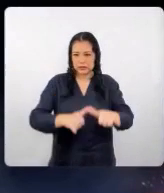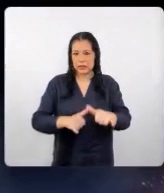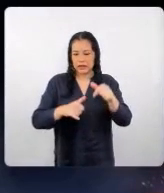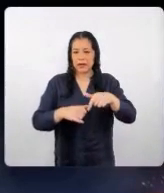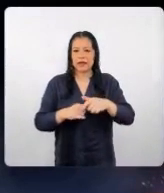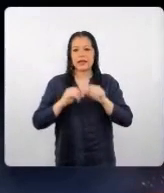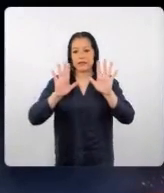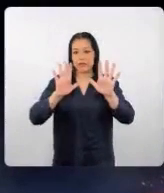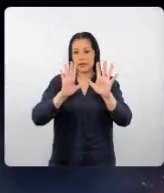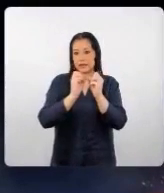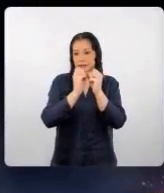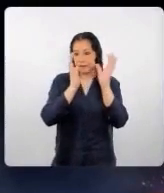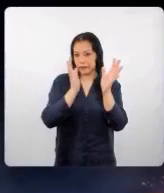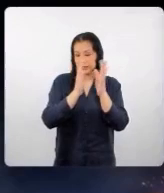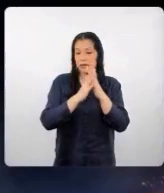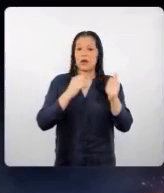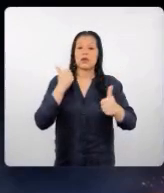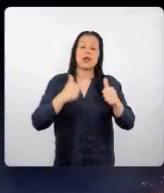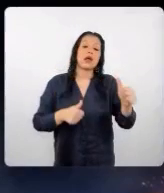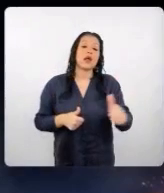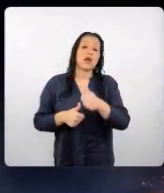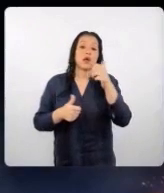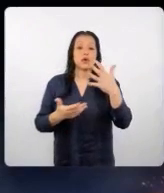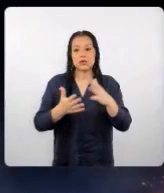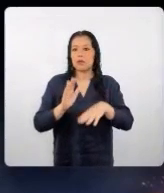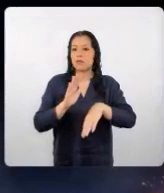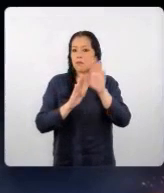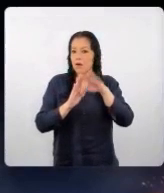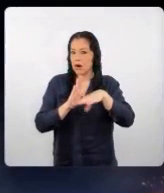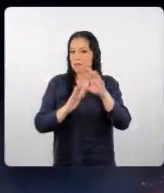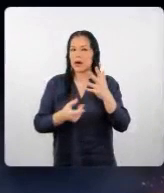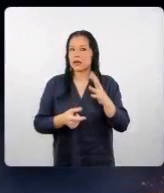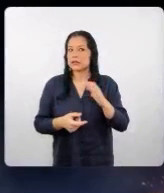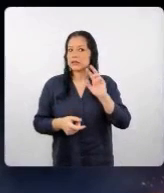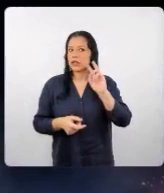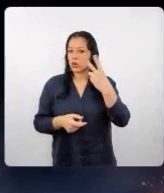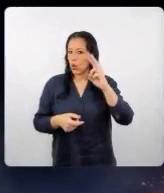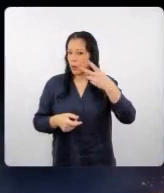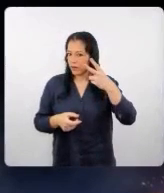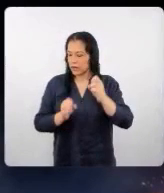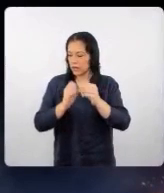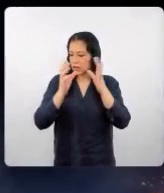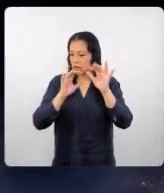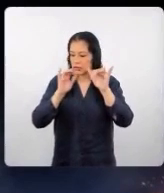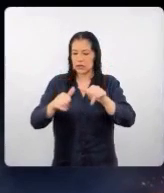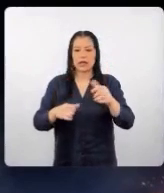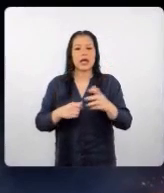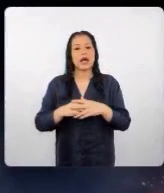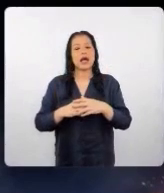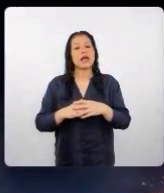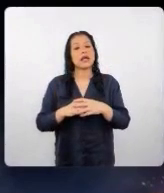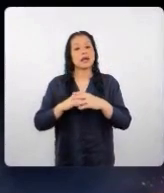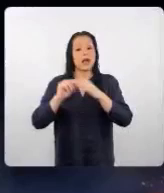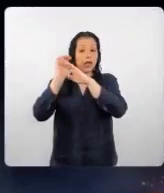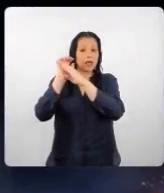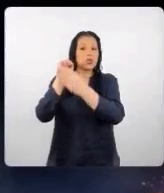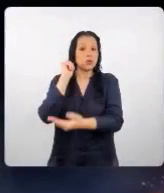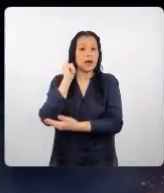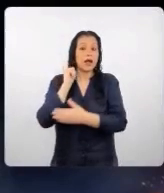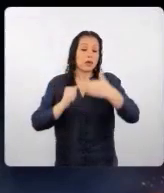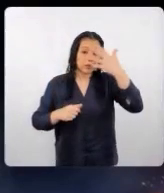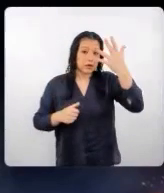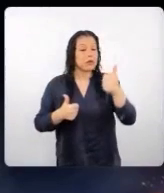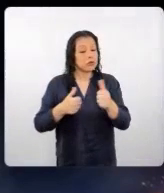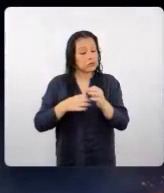caso estamos hablando de un número que oscila muy cercano al doble de la estadía. Así que es una oportunidad muy interesante, pero también hay que